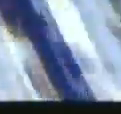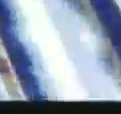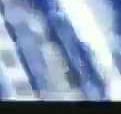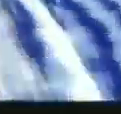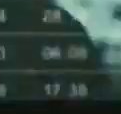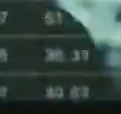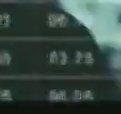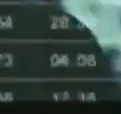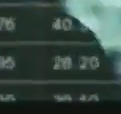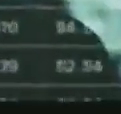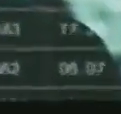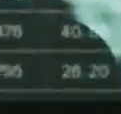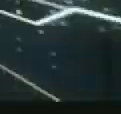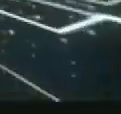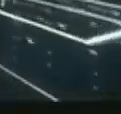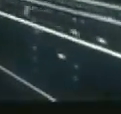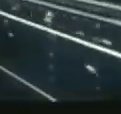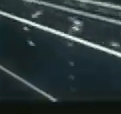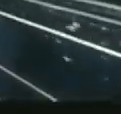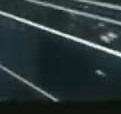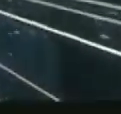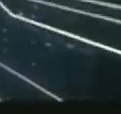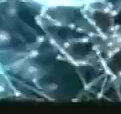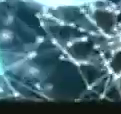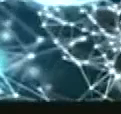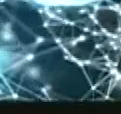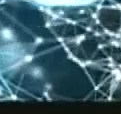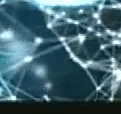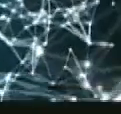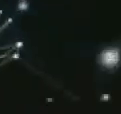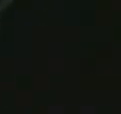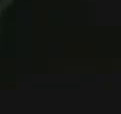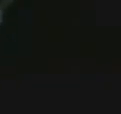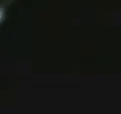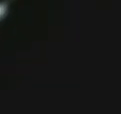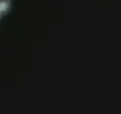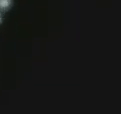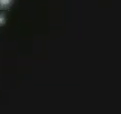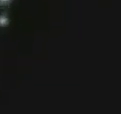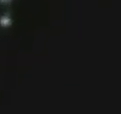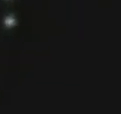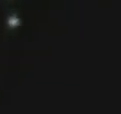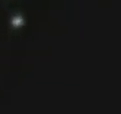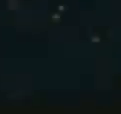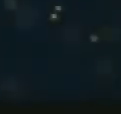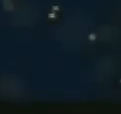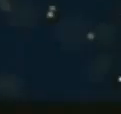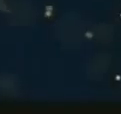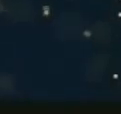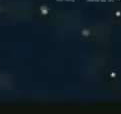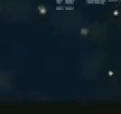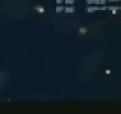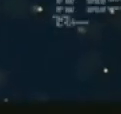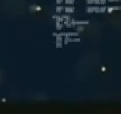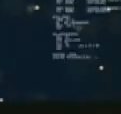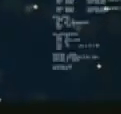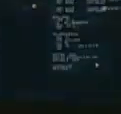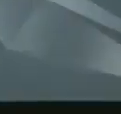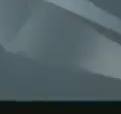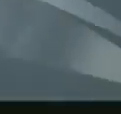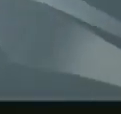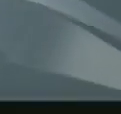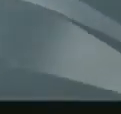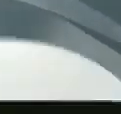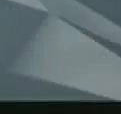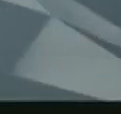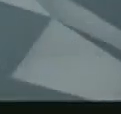como libros contentivos de datos, encriptados y localizados en miles de computadoras del mundo. El petro, la